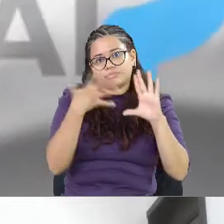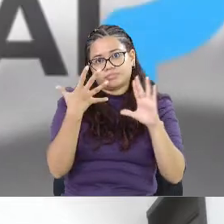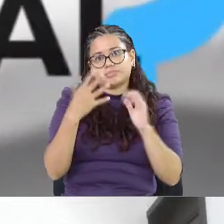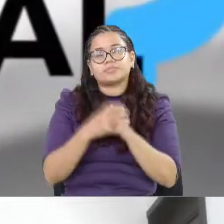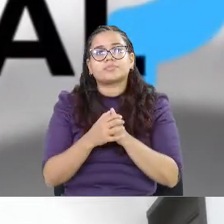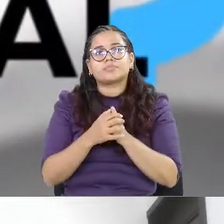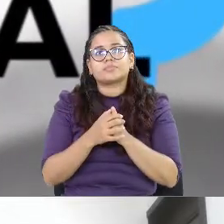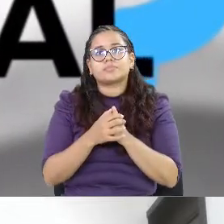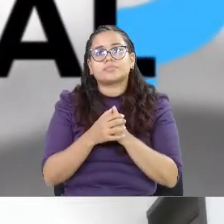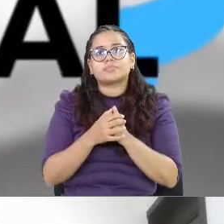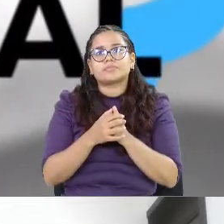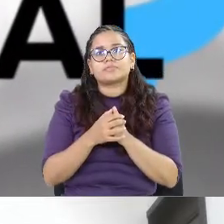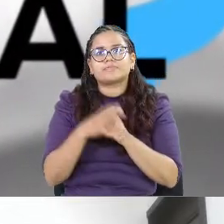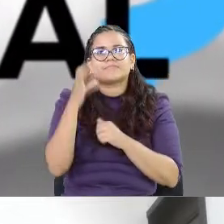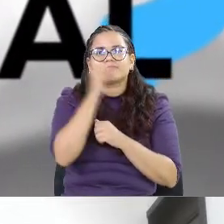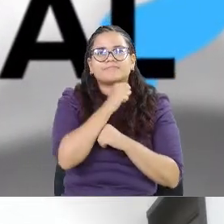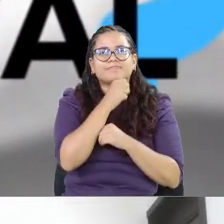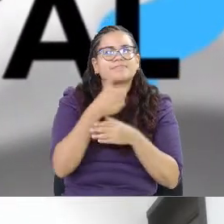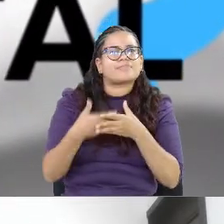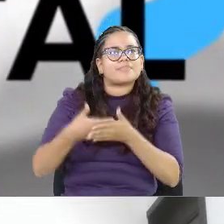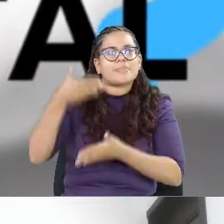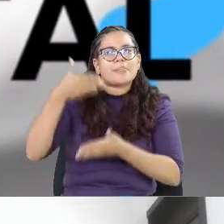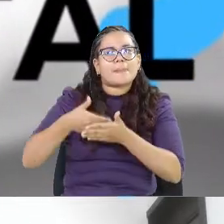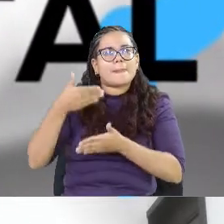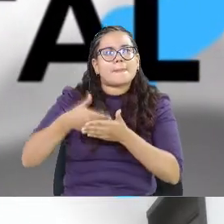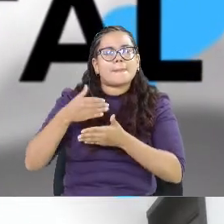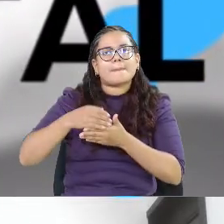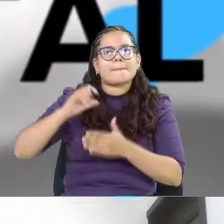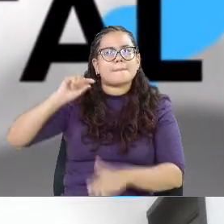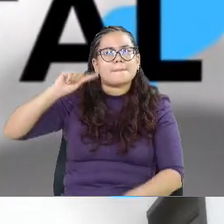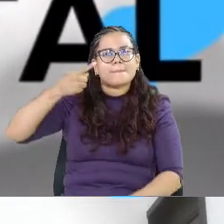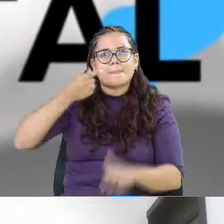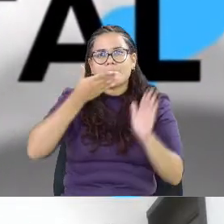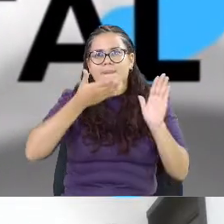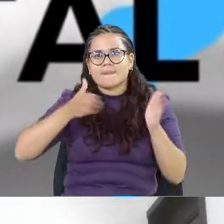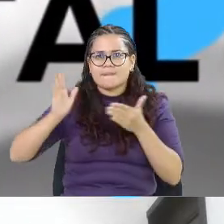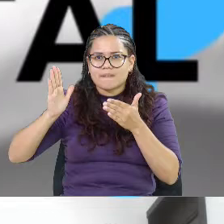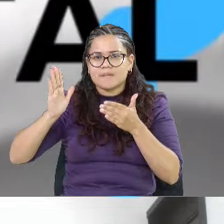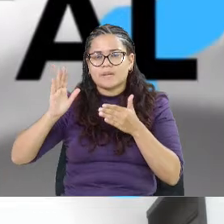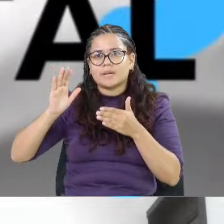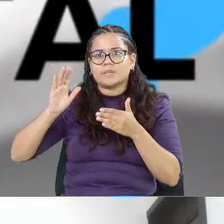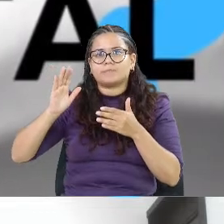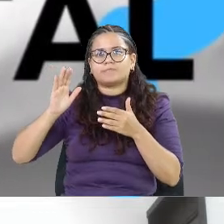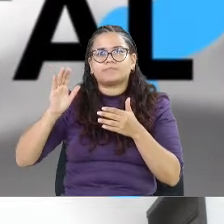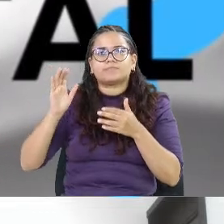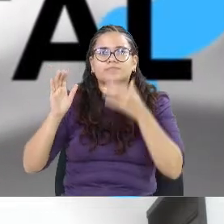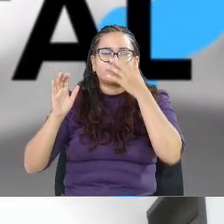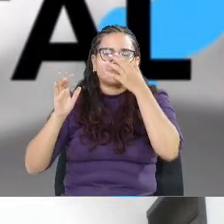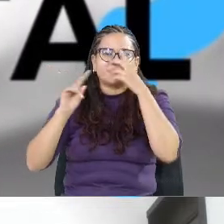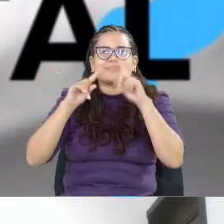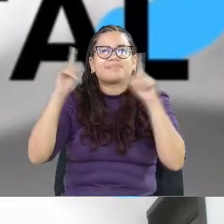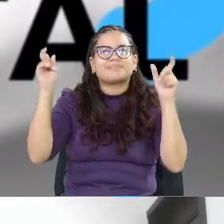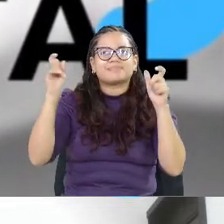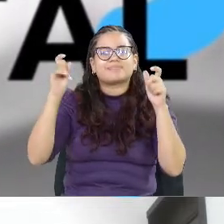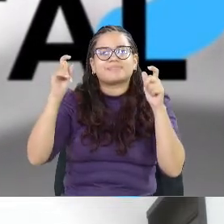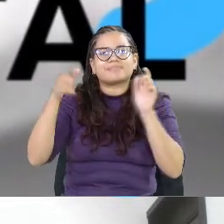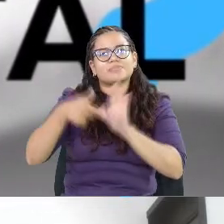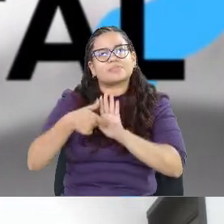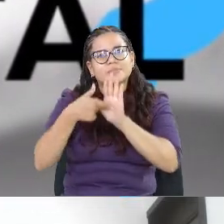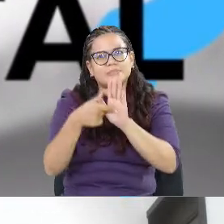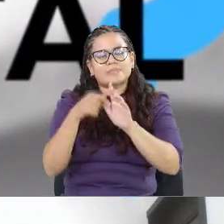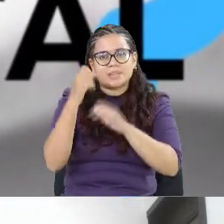Entonces, volvamos primero a esa primera fase, a esa primera terminología que usamos